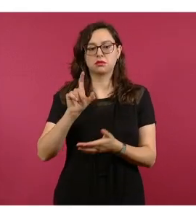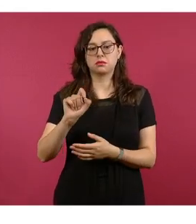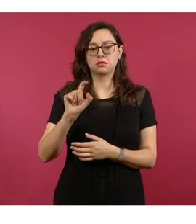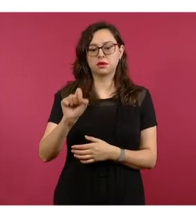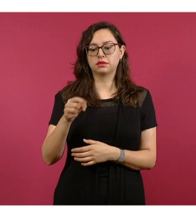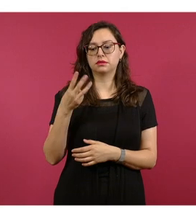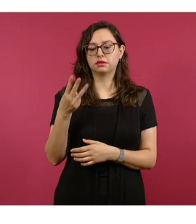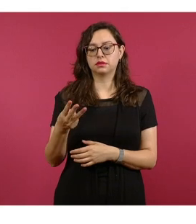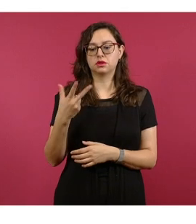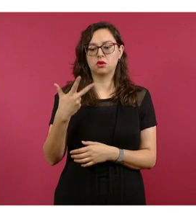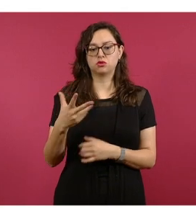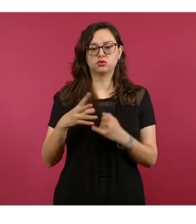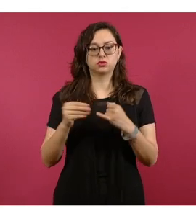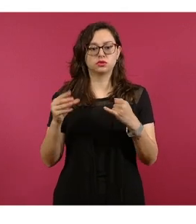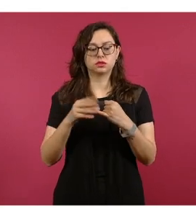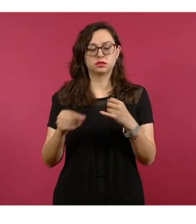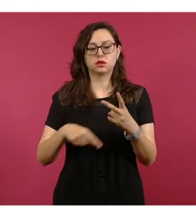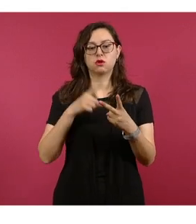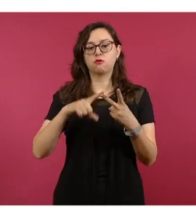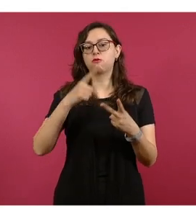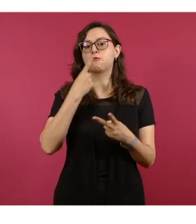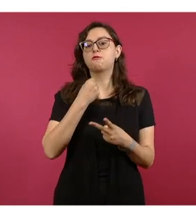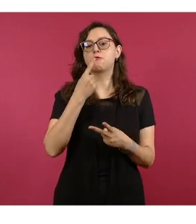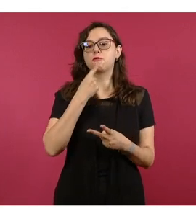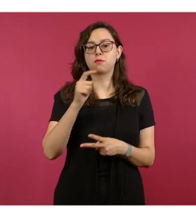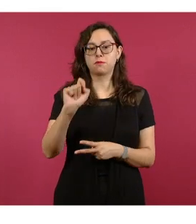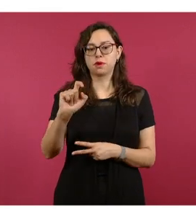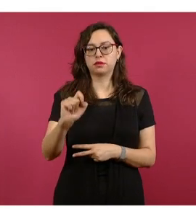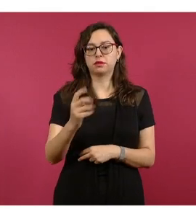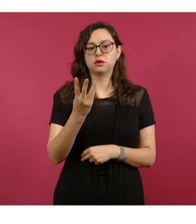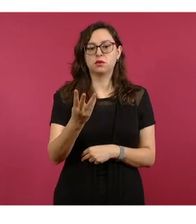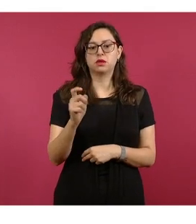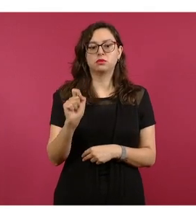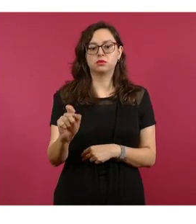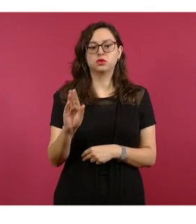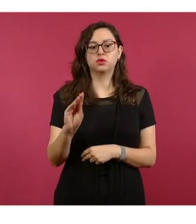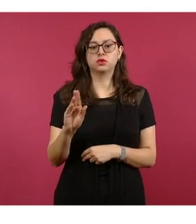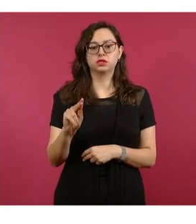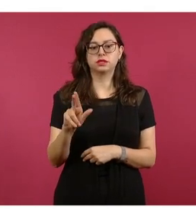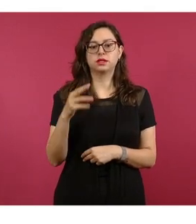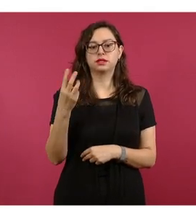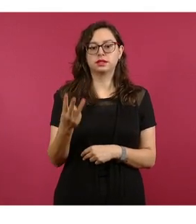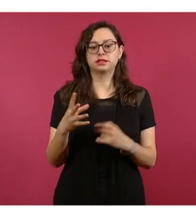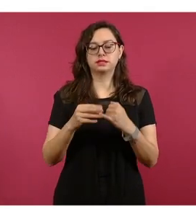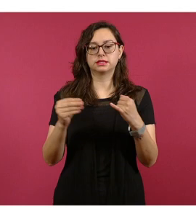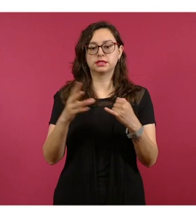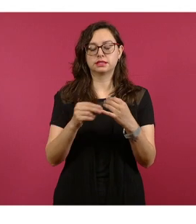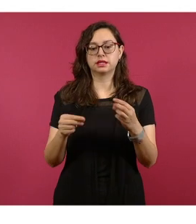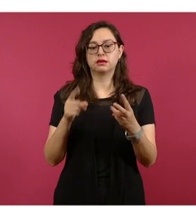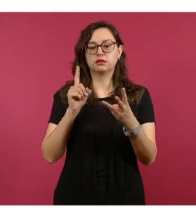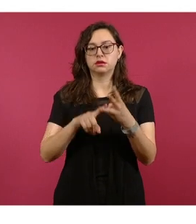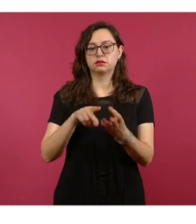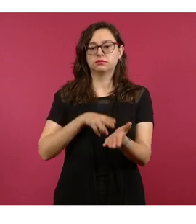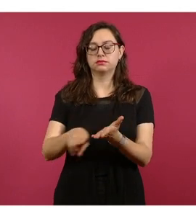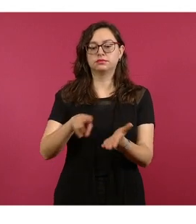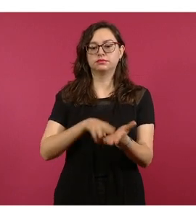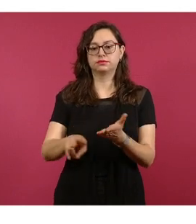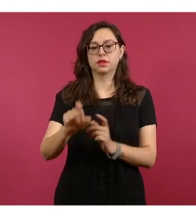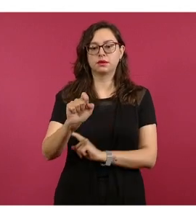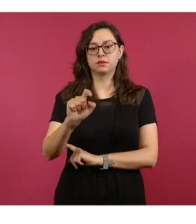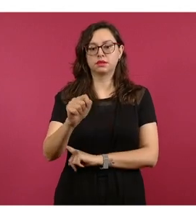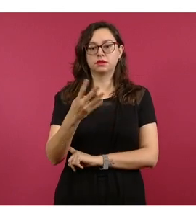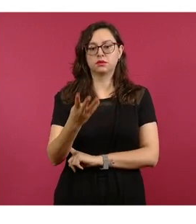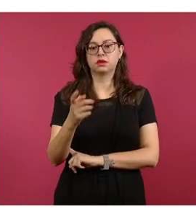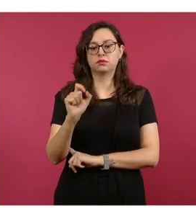ocho centavos, la gasolina premium 24 pesos con 83 centavos por litro y el diésel 24 pesos con 92